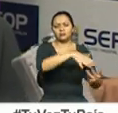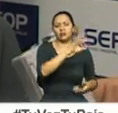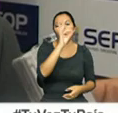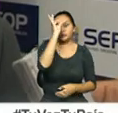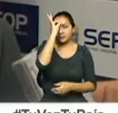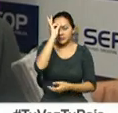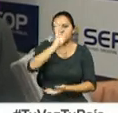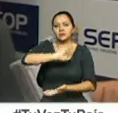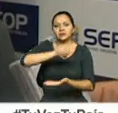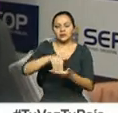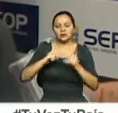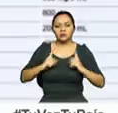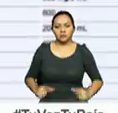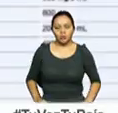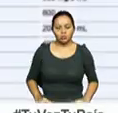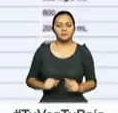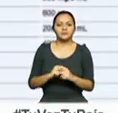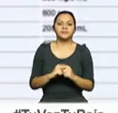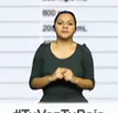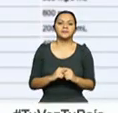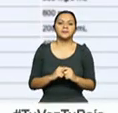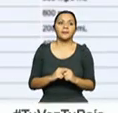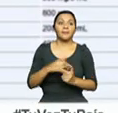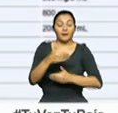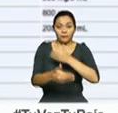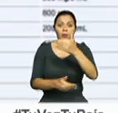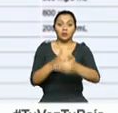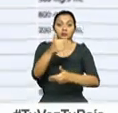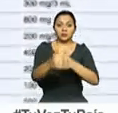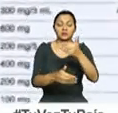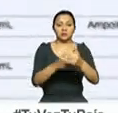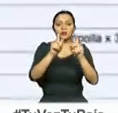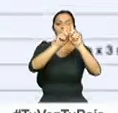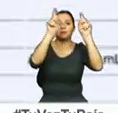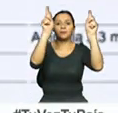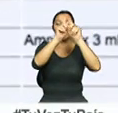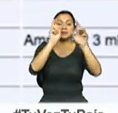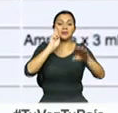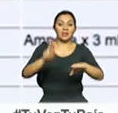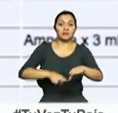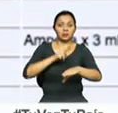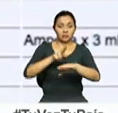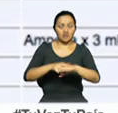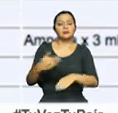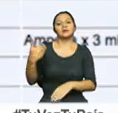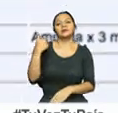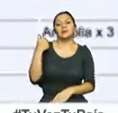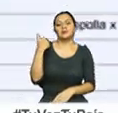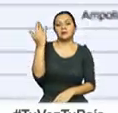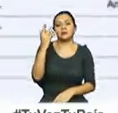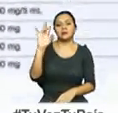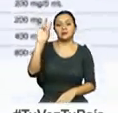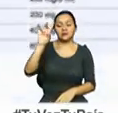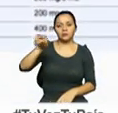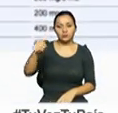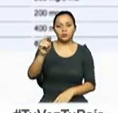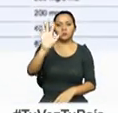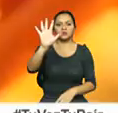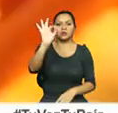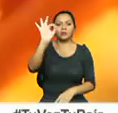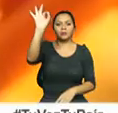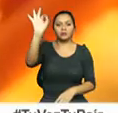eficiente, eficaz en todas las unidades de salud. En este proceso, las compañías nacionales contaron con un 17,5%